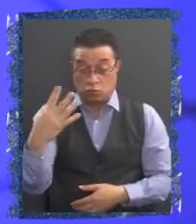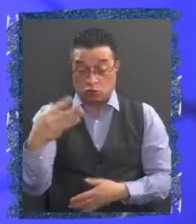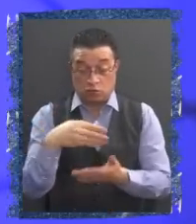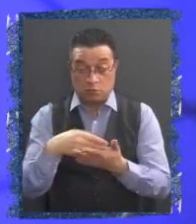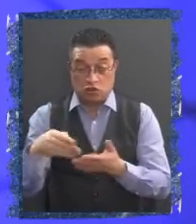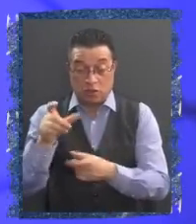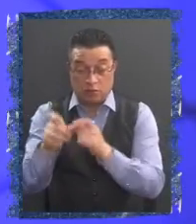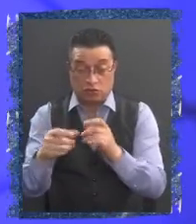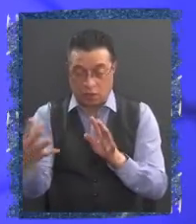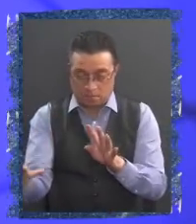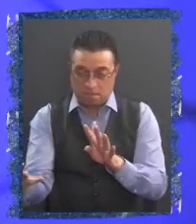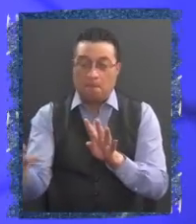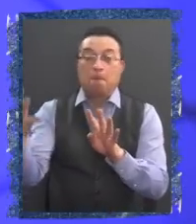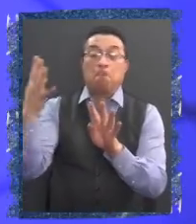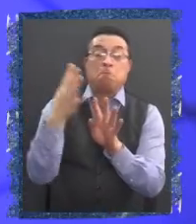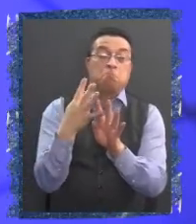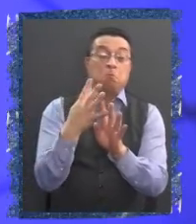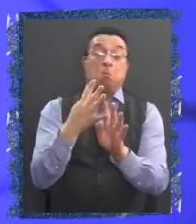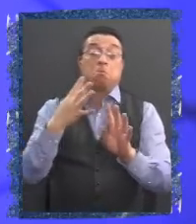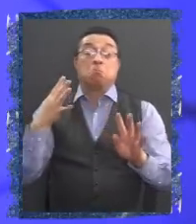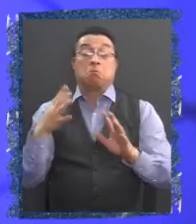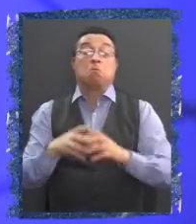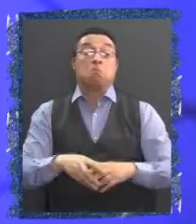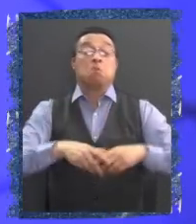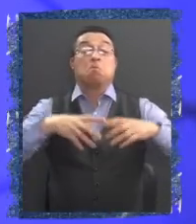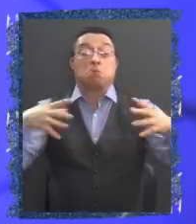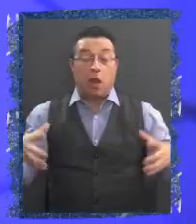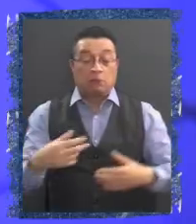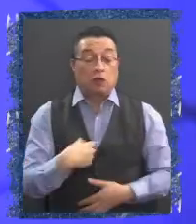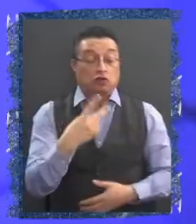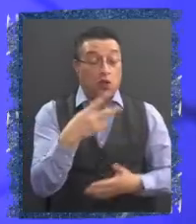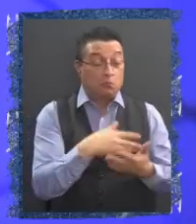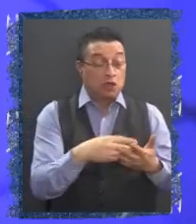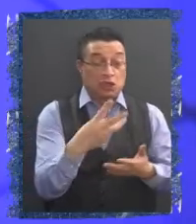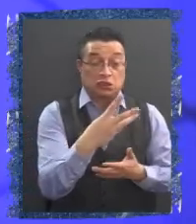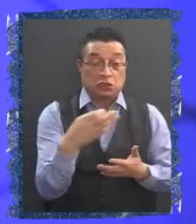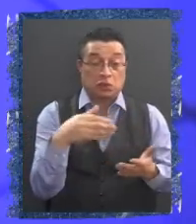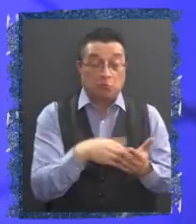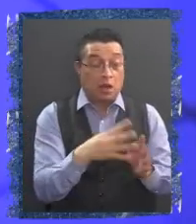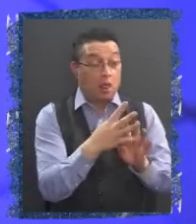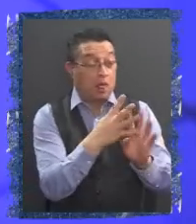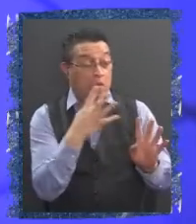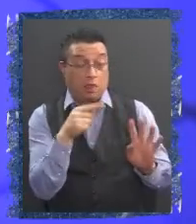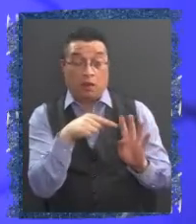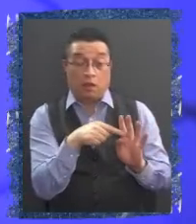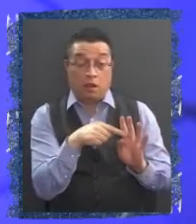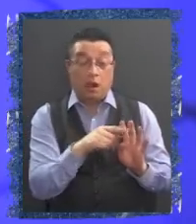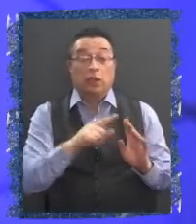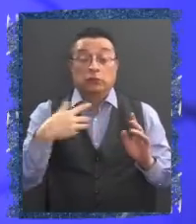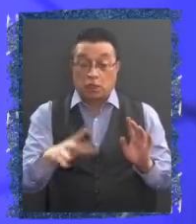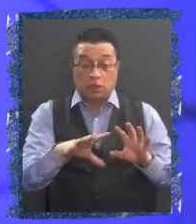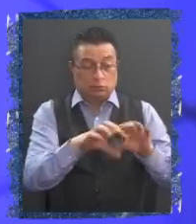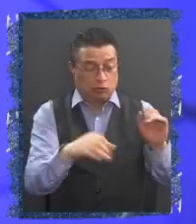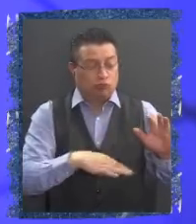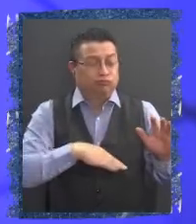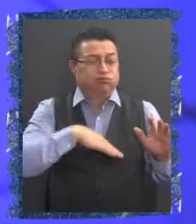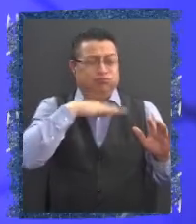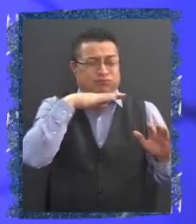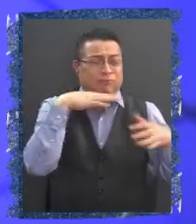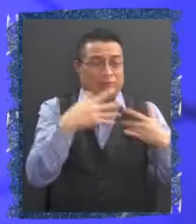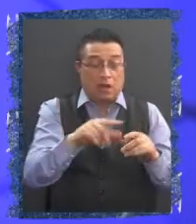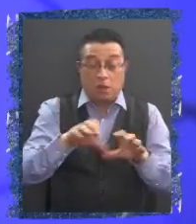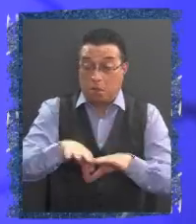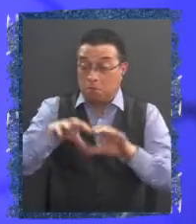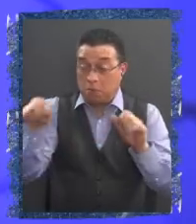van a llegar a perjudicar a estas 2.300.000 personas que están en lista de espera, porque ya es un sistema que está muy saturado. Y si